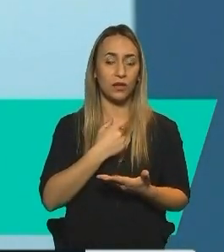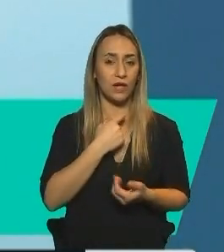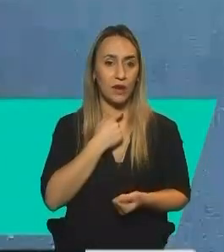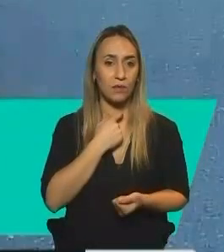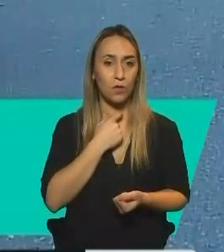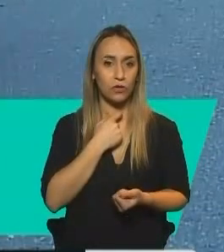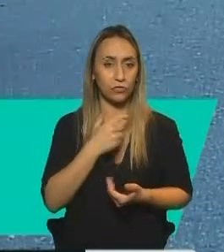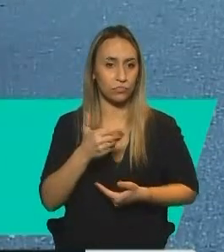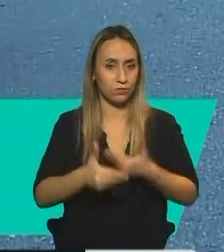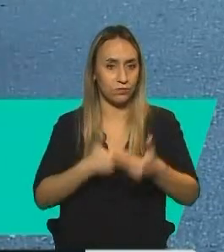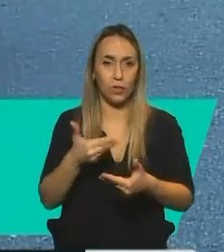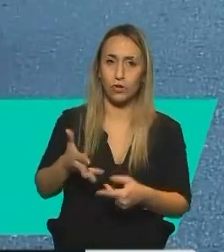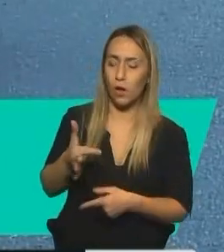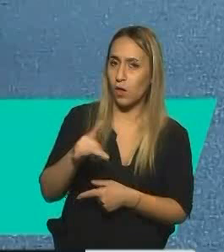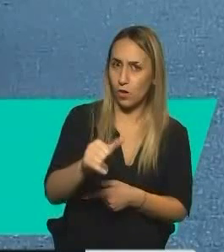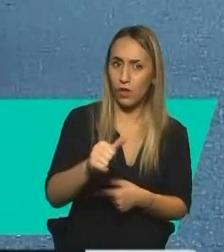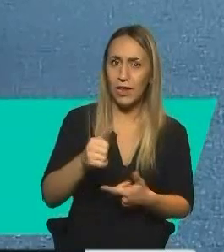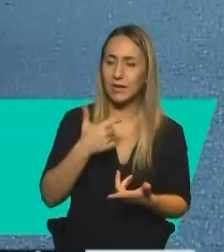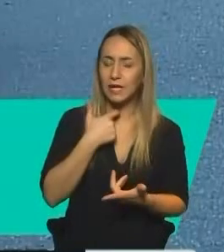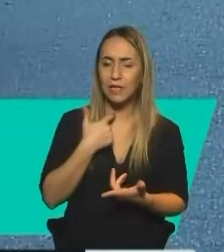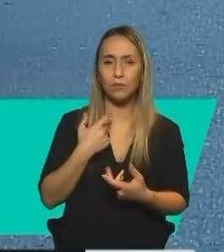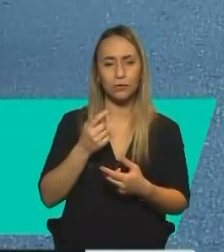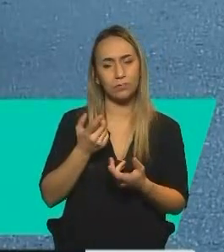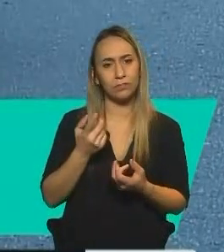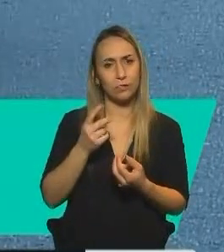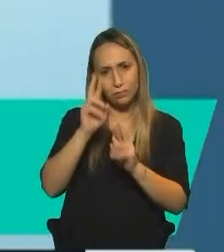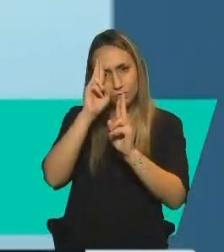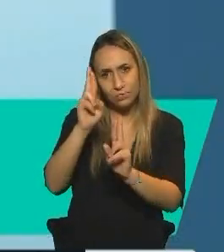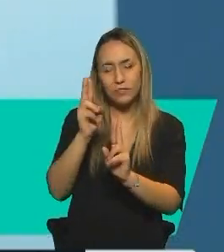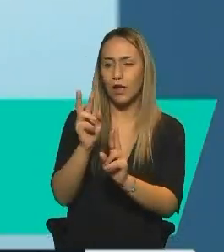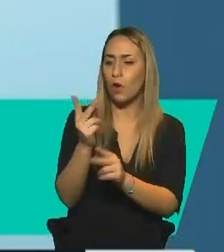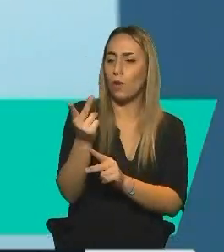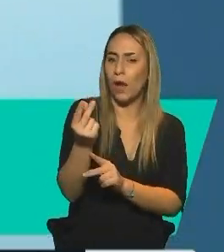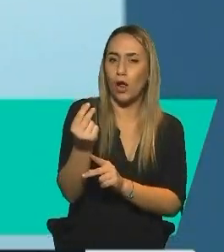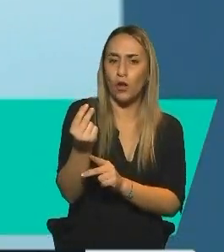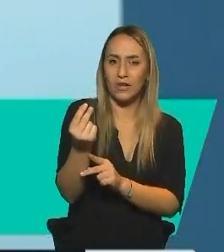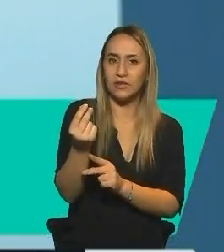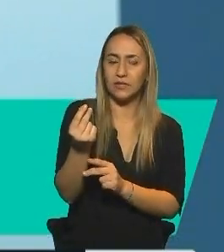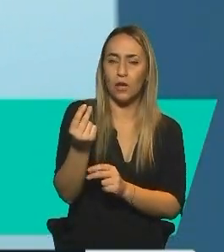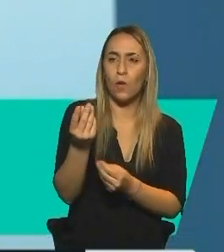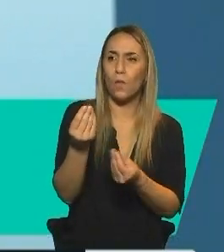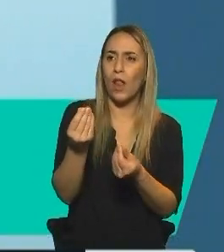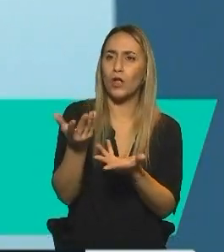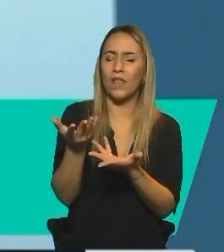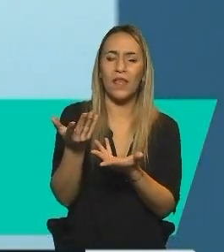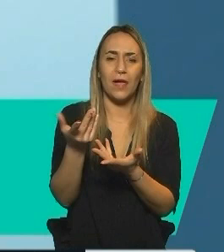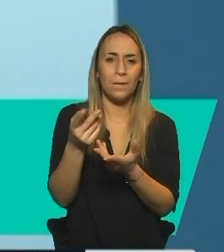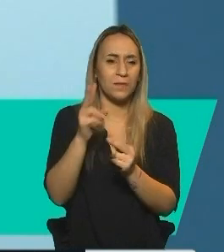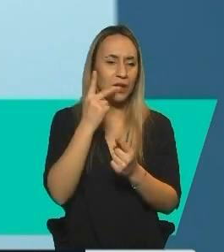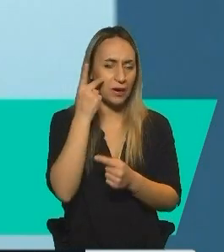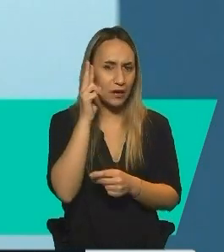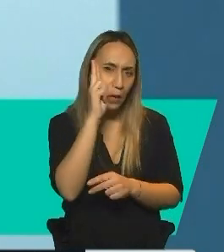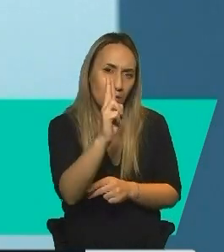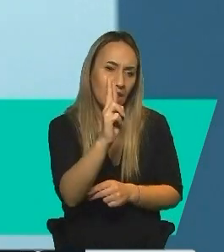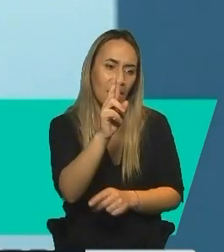de llevar a cabo cada día. Valores de considerar al prójimo y